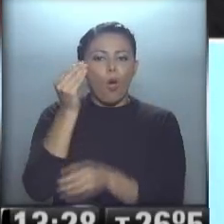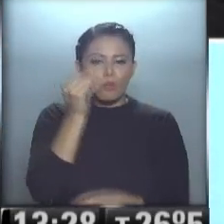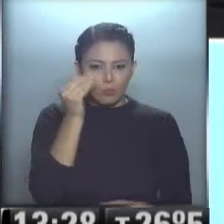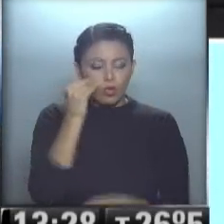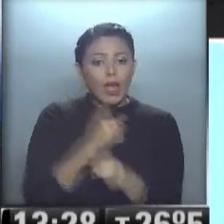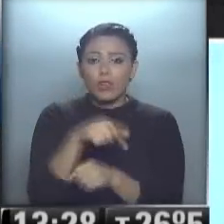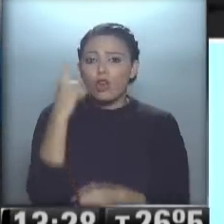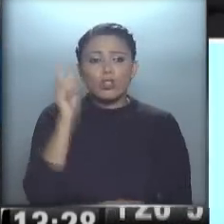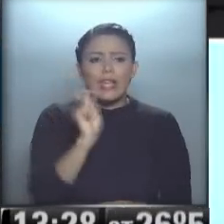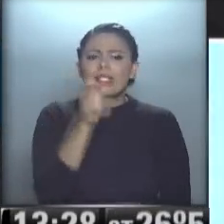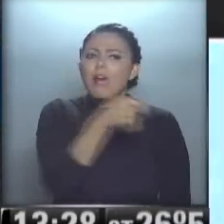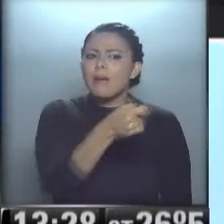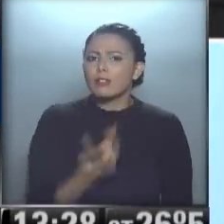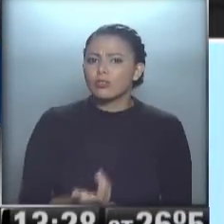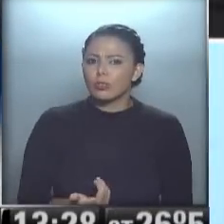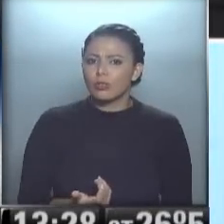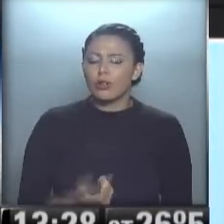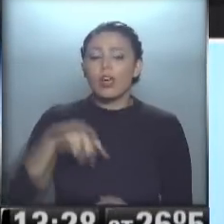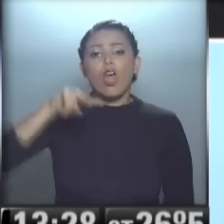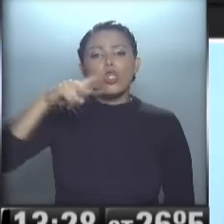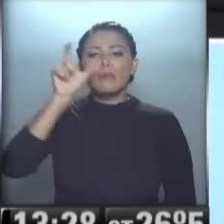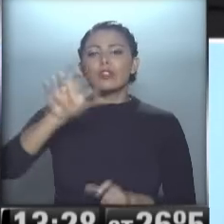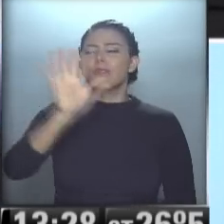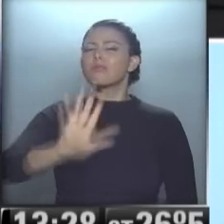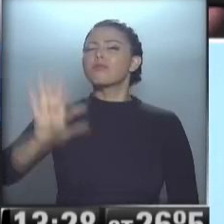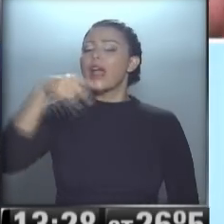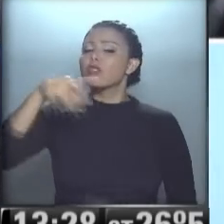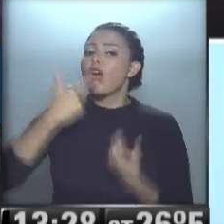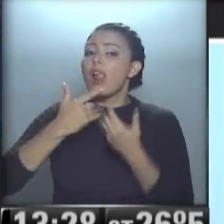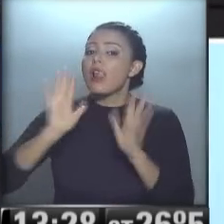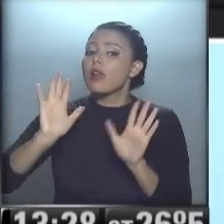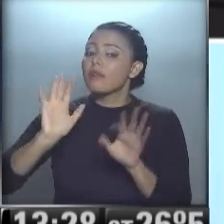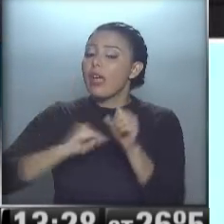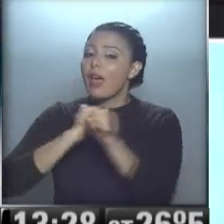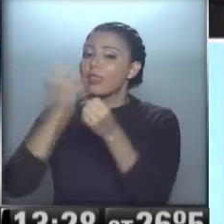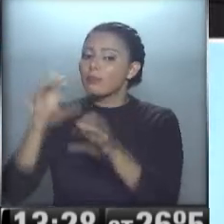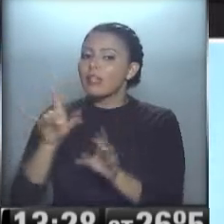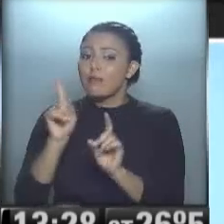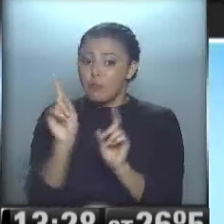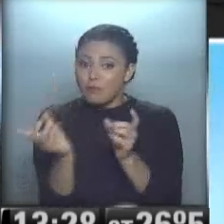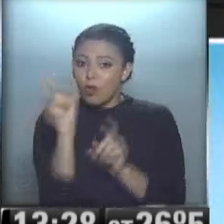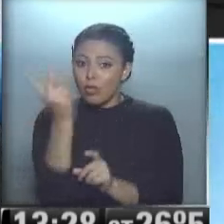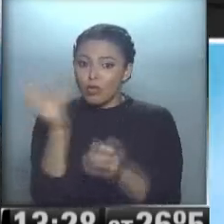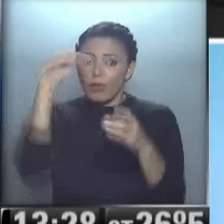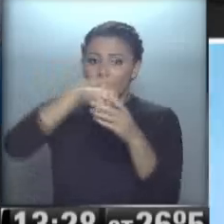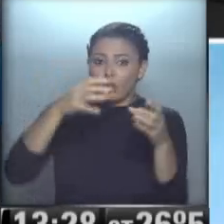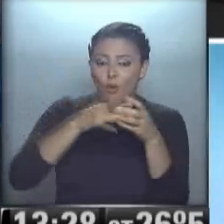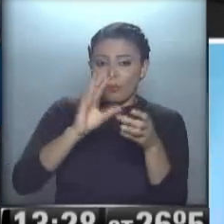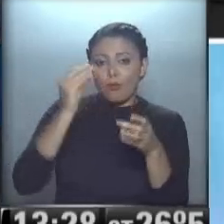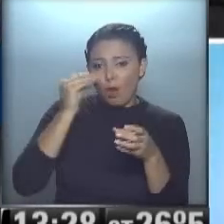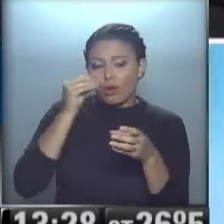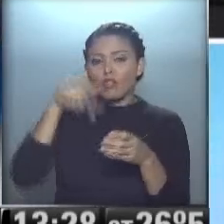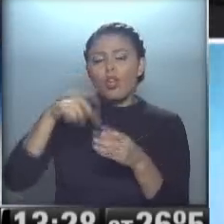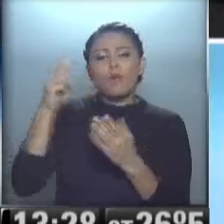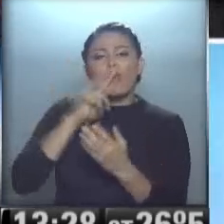a saber qué pasó Quién lo mató había dos sospechosos que tenían libertad transitoria que eran parte de la banda de los monos y hoy me contaba una fiscal de